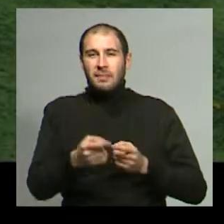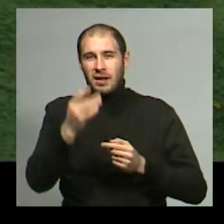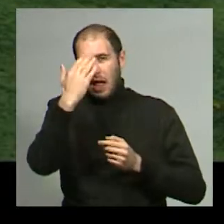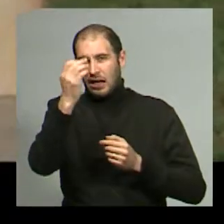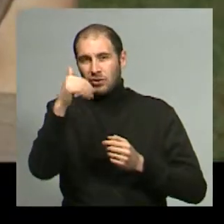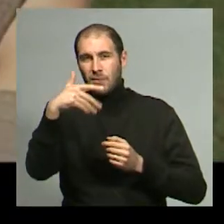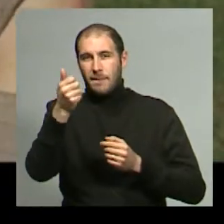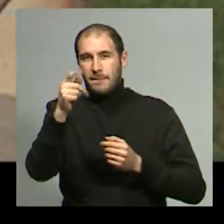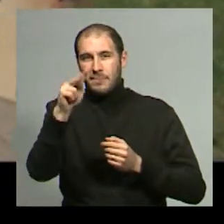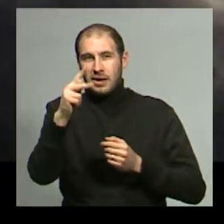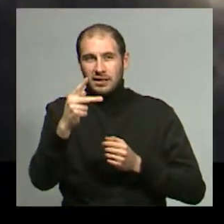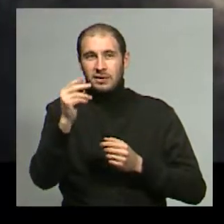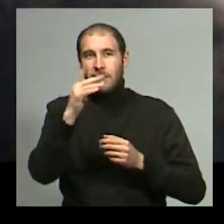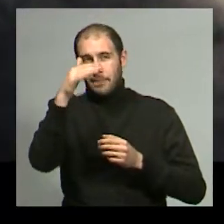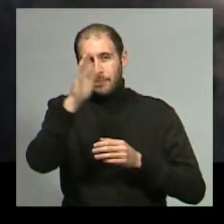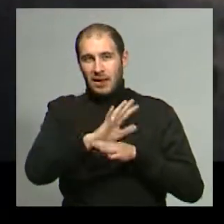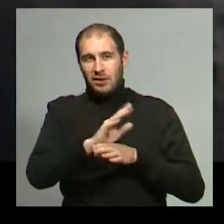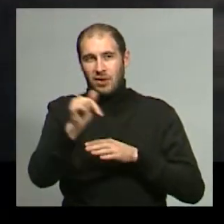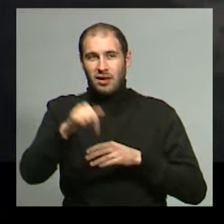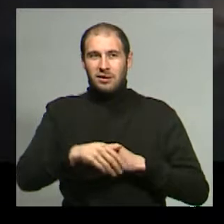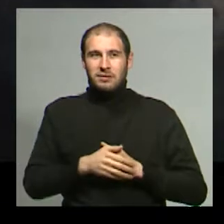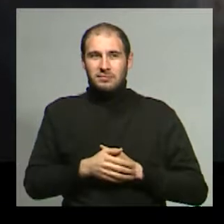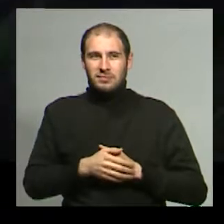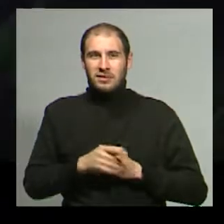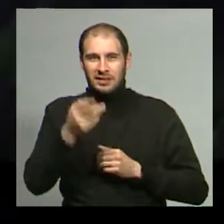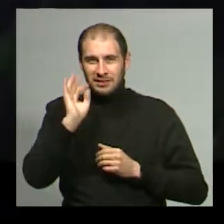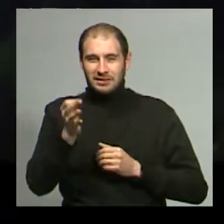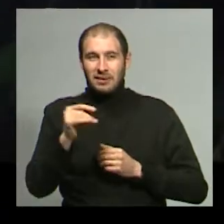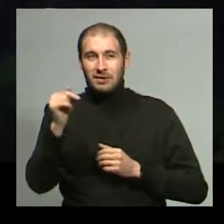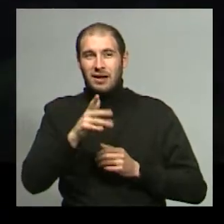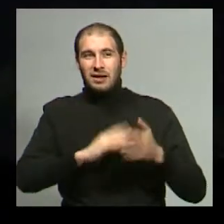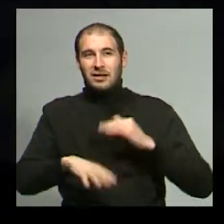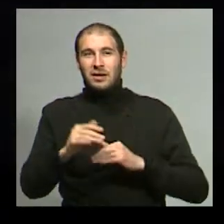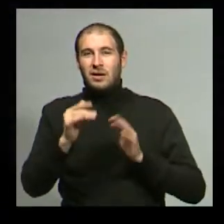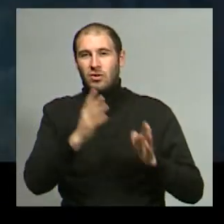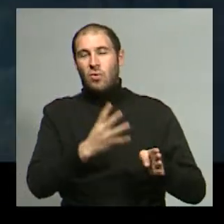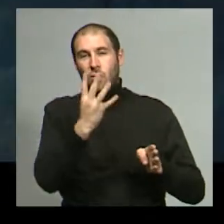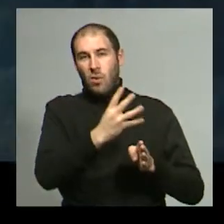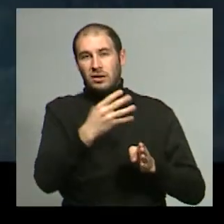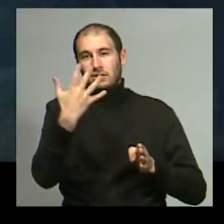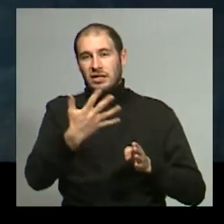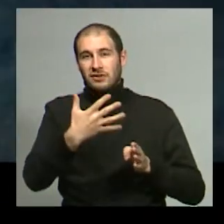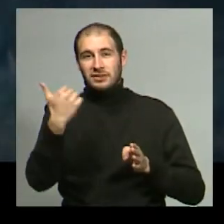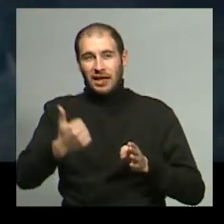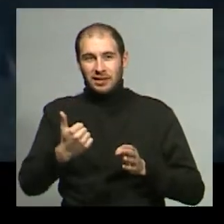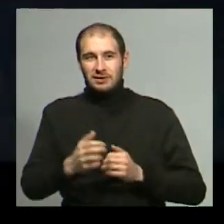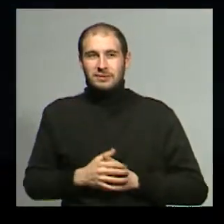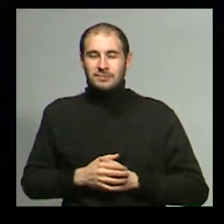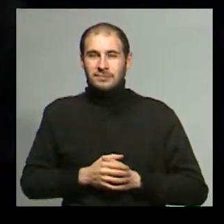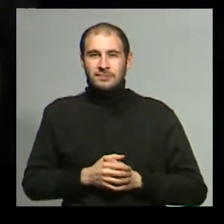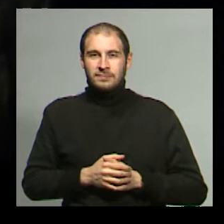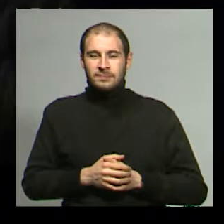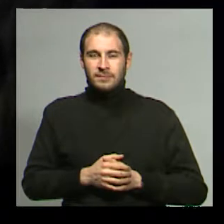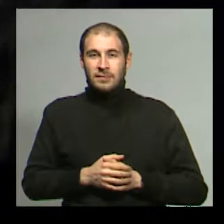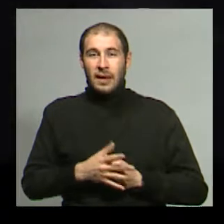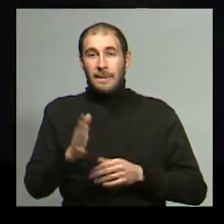por Mark Hamill en esta película, que bueno, ya se sabe que él hizo el episodio 4, 5 y 6.